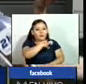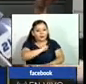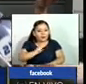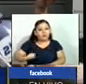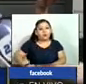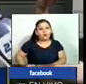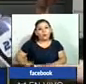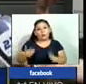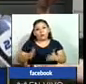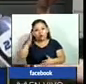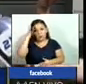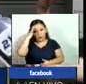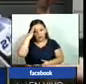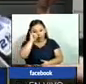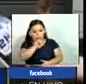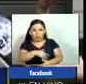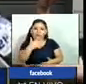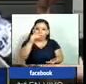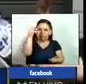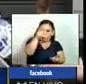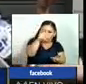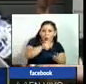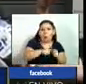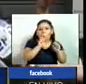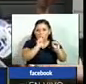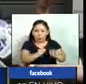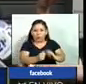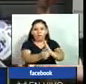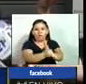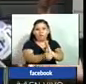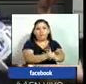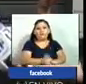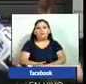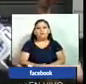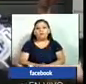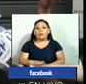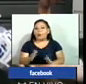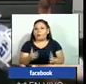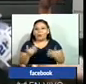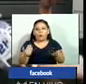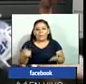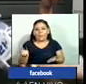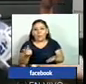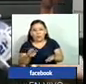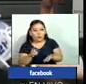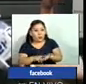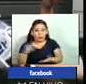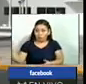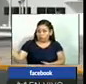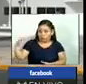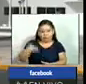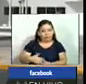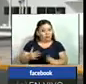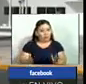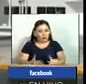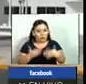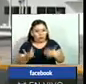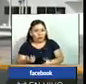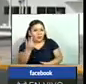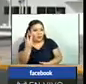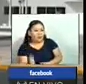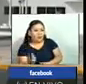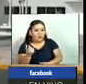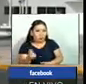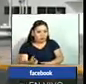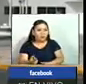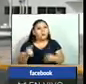nuestro territorio porque sabemos de su formación sabemos de su capacidad aclara que aún no hay personal que arribe al territorio salvadoreño en los próximos